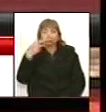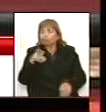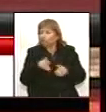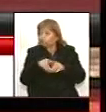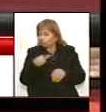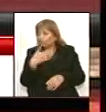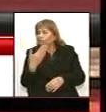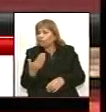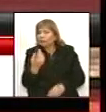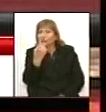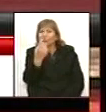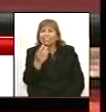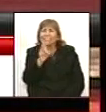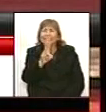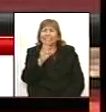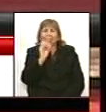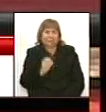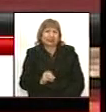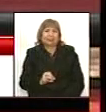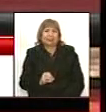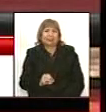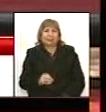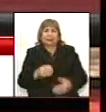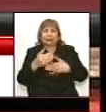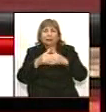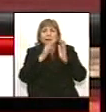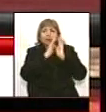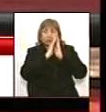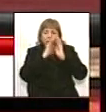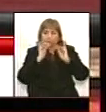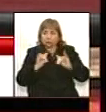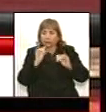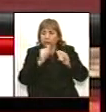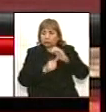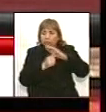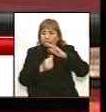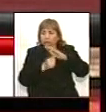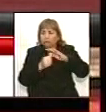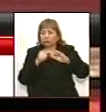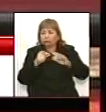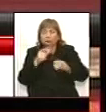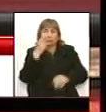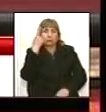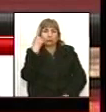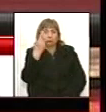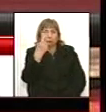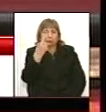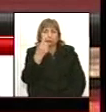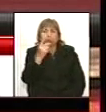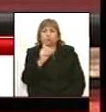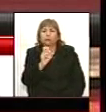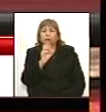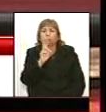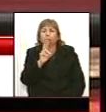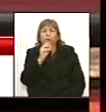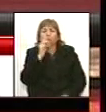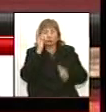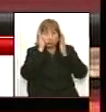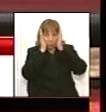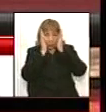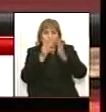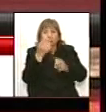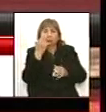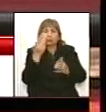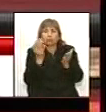existen 120 internados donde albergan estudiantes. Una sola de esos 120 ha sido atendido por el Ministerio